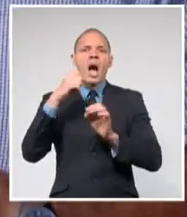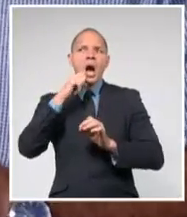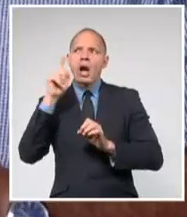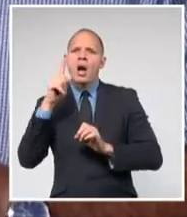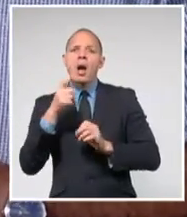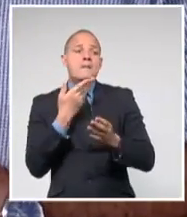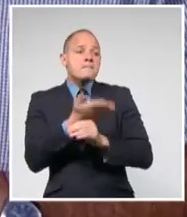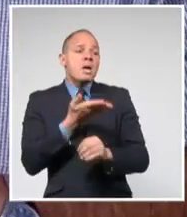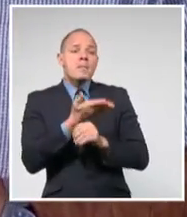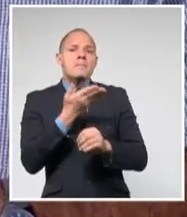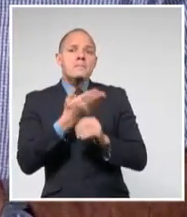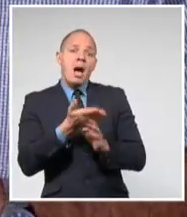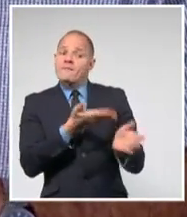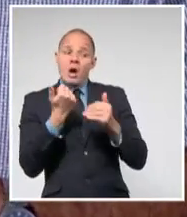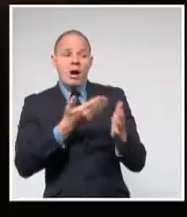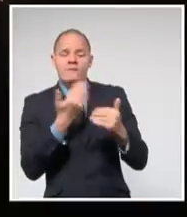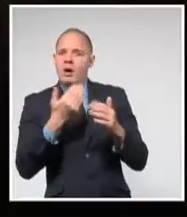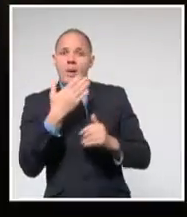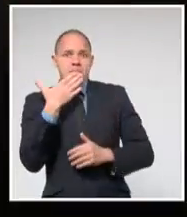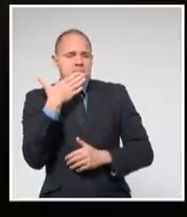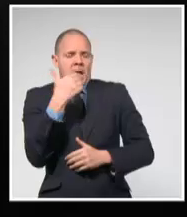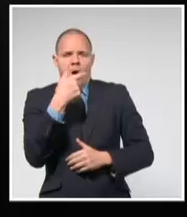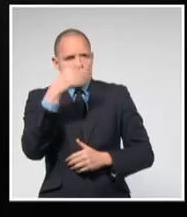de jugadores de los Estados Unidos.